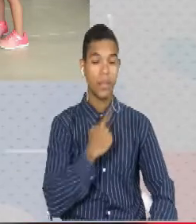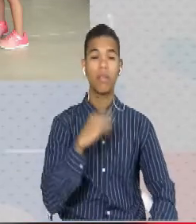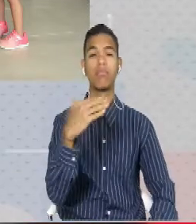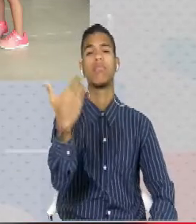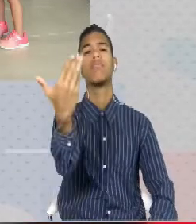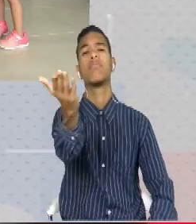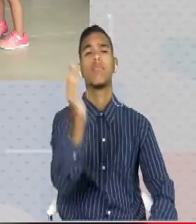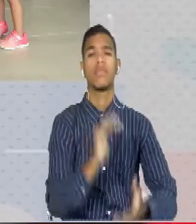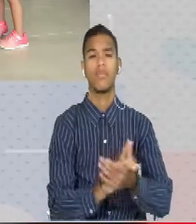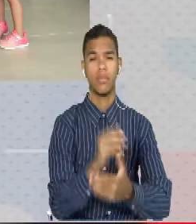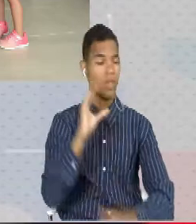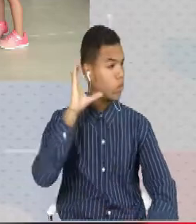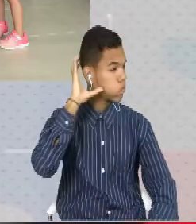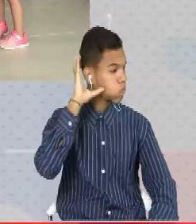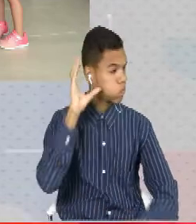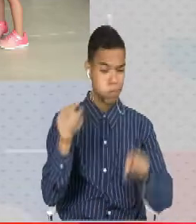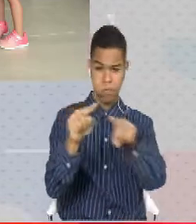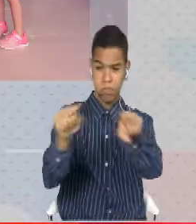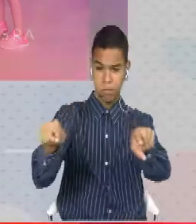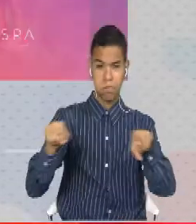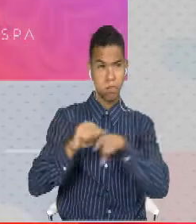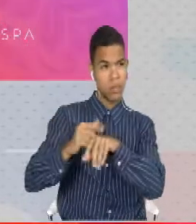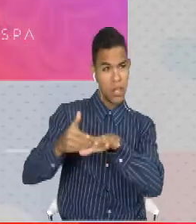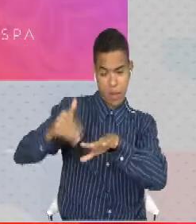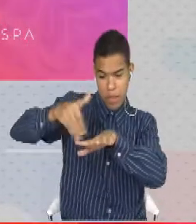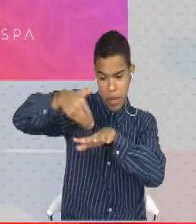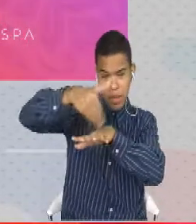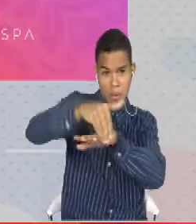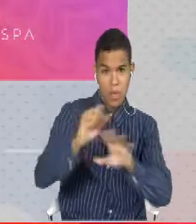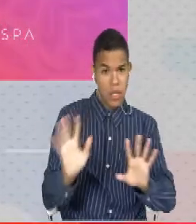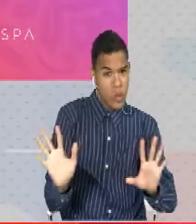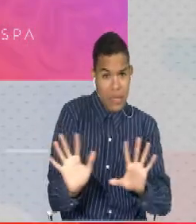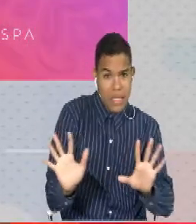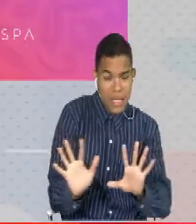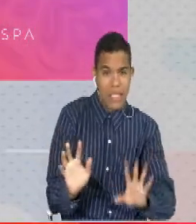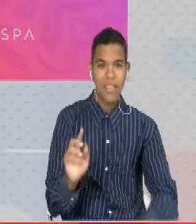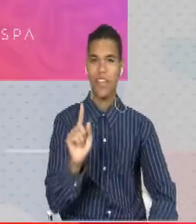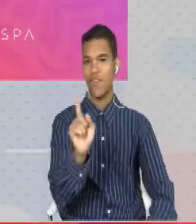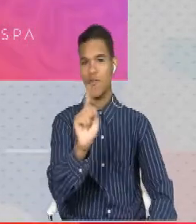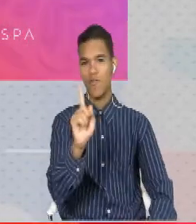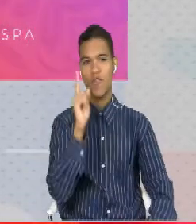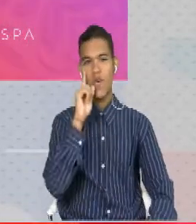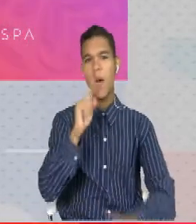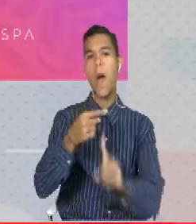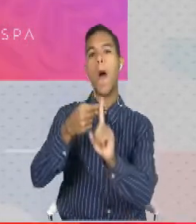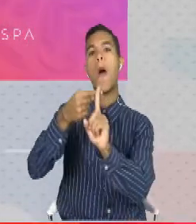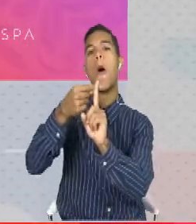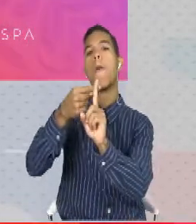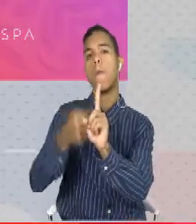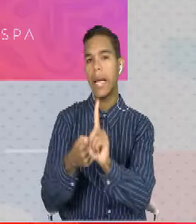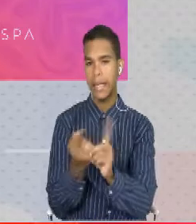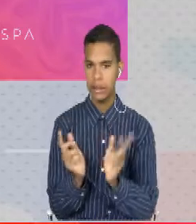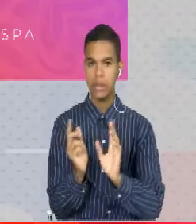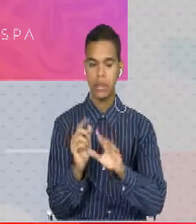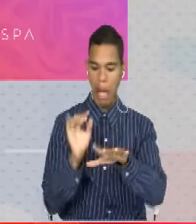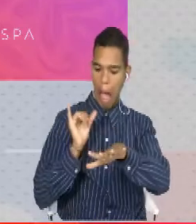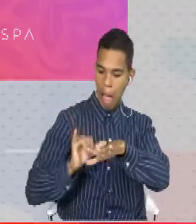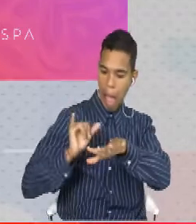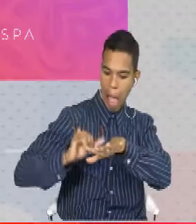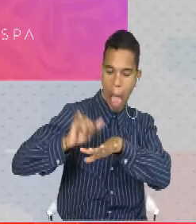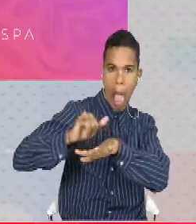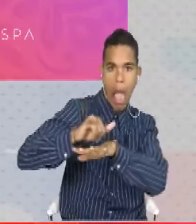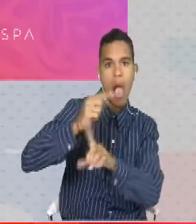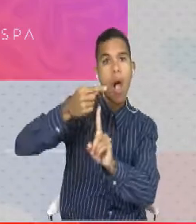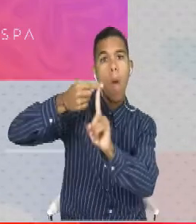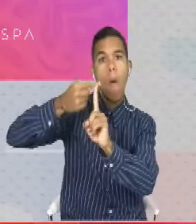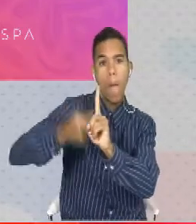no solamente te pintan las uñas, sino que hay, te pintan las uñas y te duran hasta un mes, te las vuelven a quitar. Explícanos todos esos planes que tienes, porque